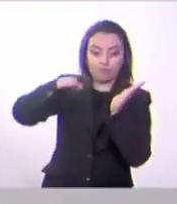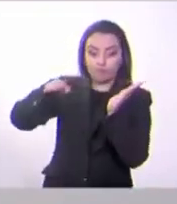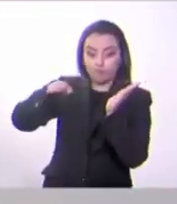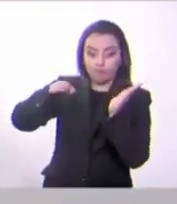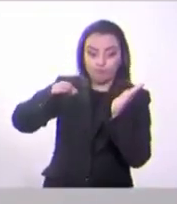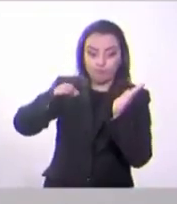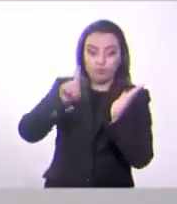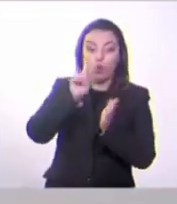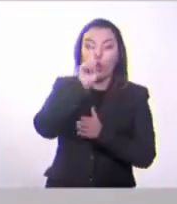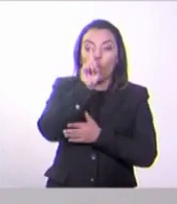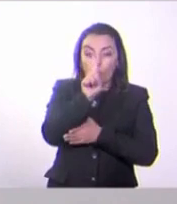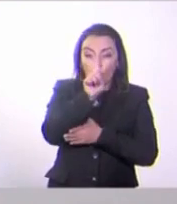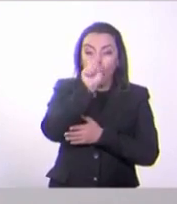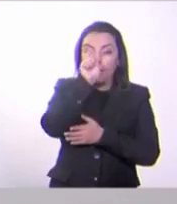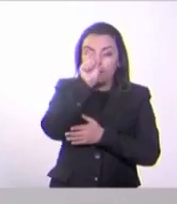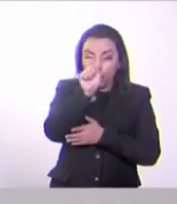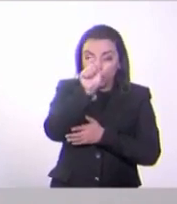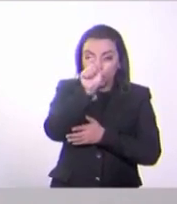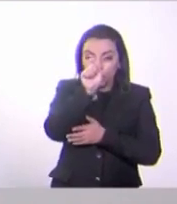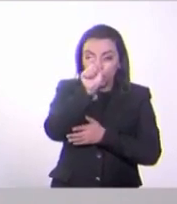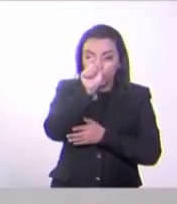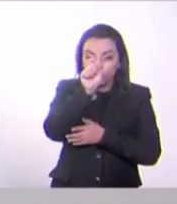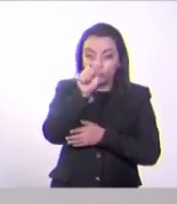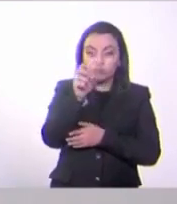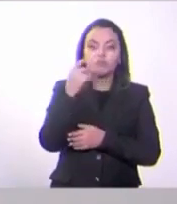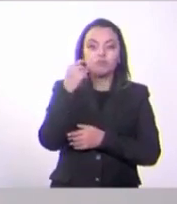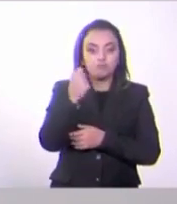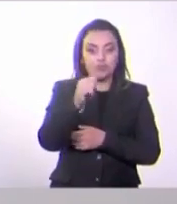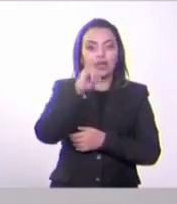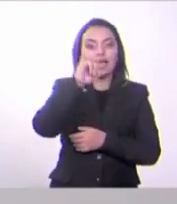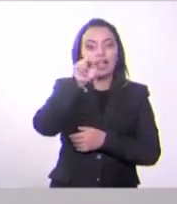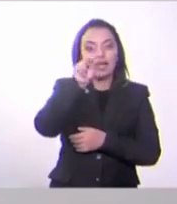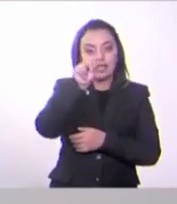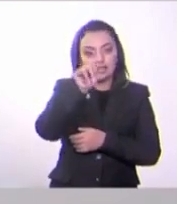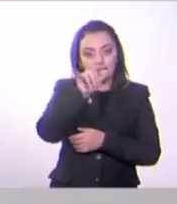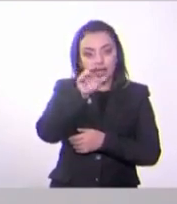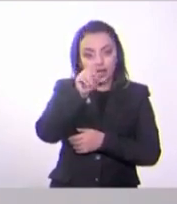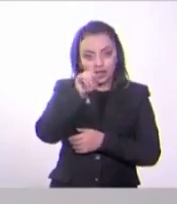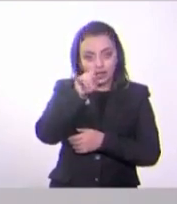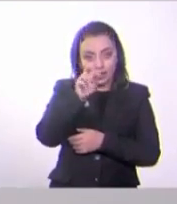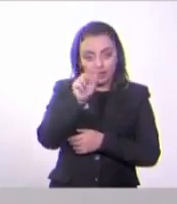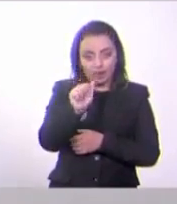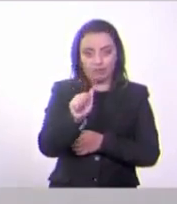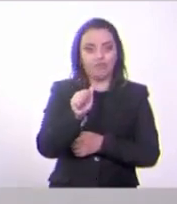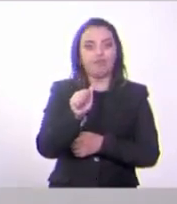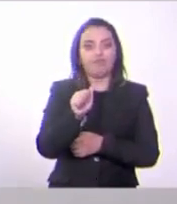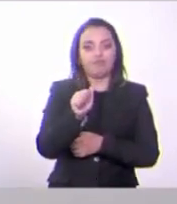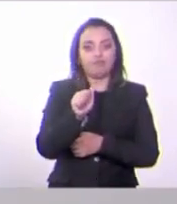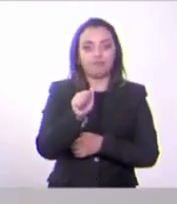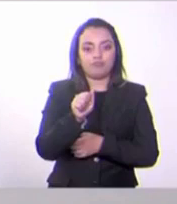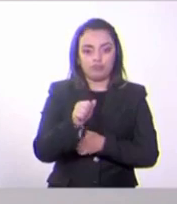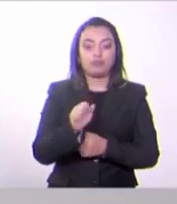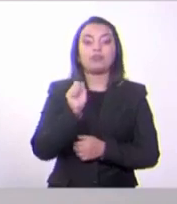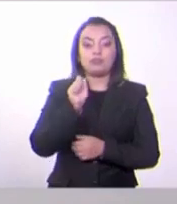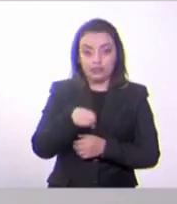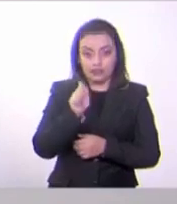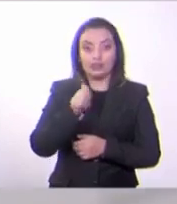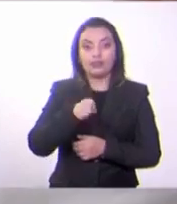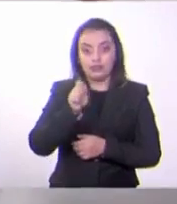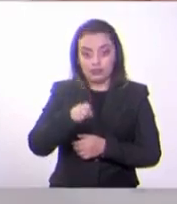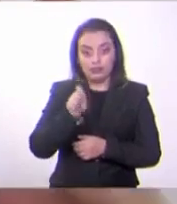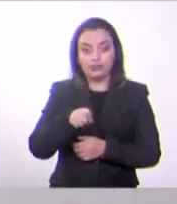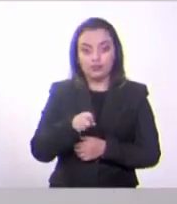inyectiva. Por ejemplo, aquí teníamos en 4, y si yo trazo la línea acá, si me ayudas a trazarla.